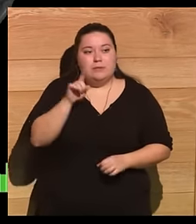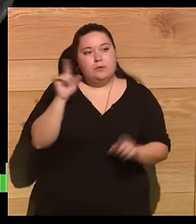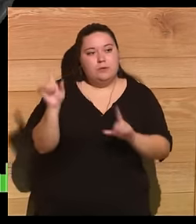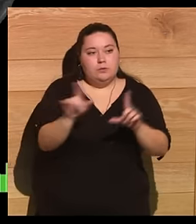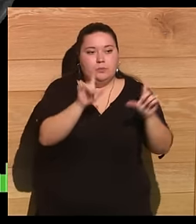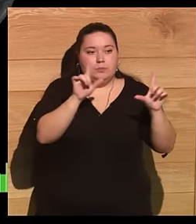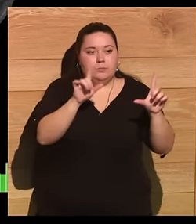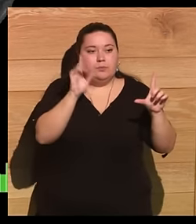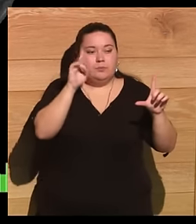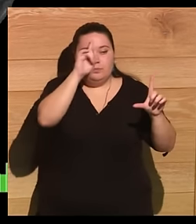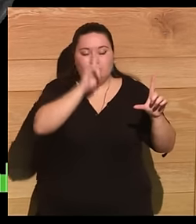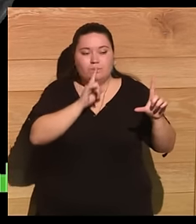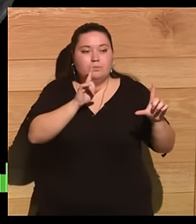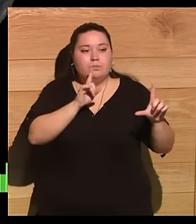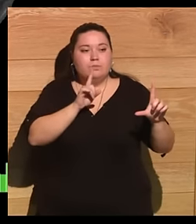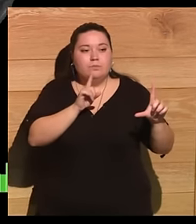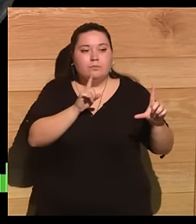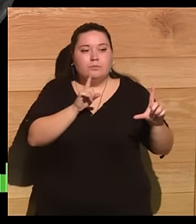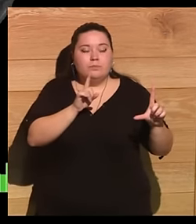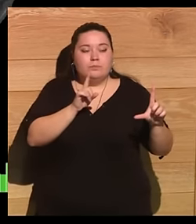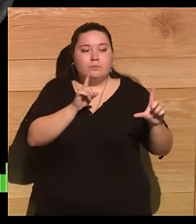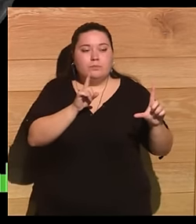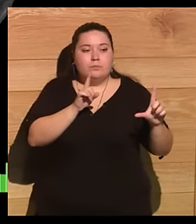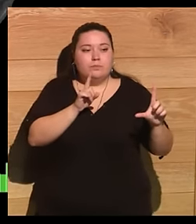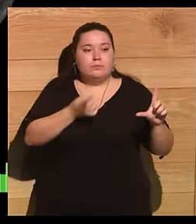imagen de lo que podemos hacer con